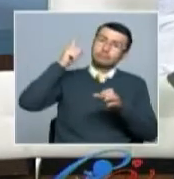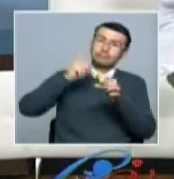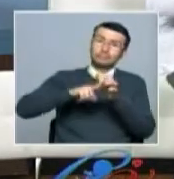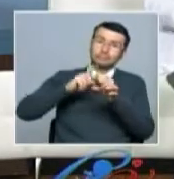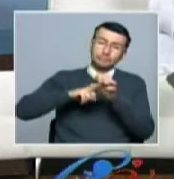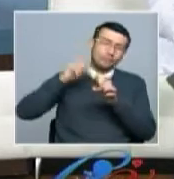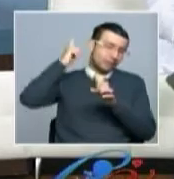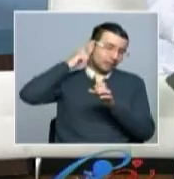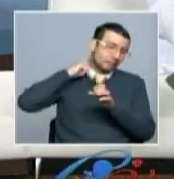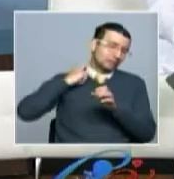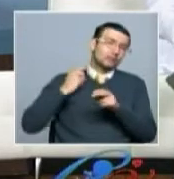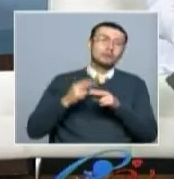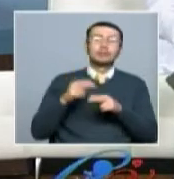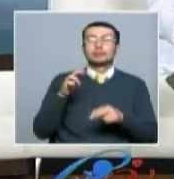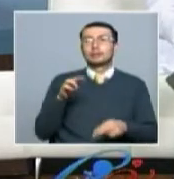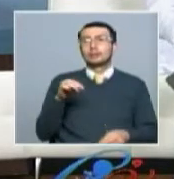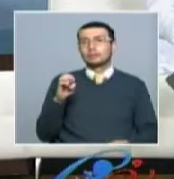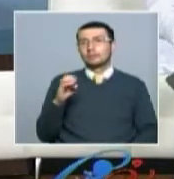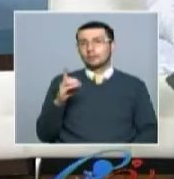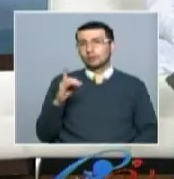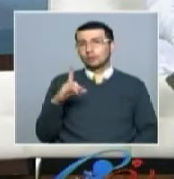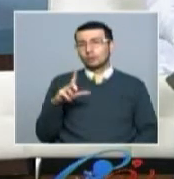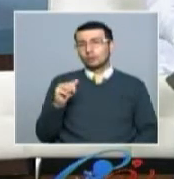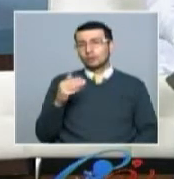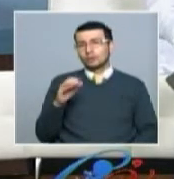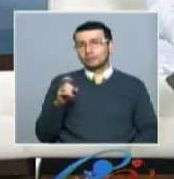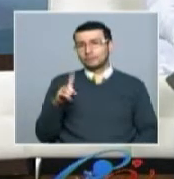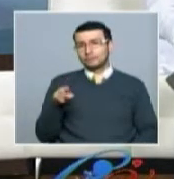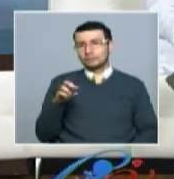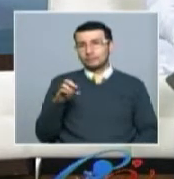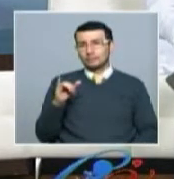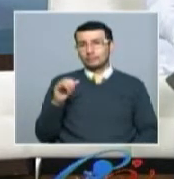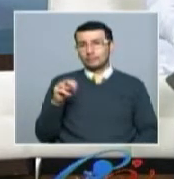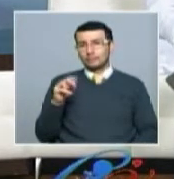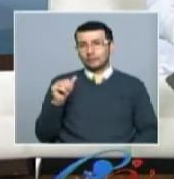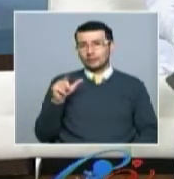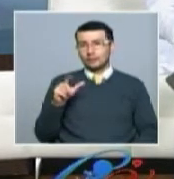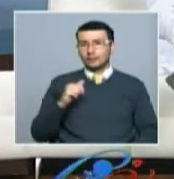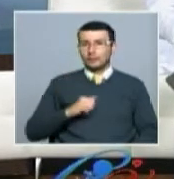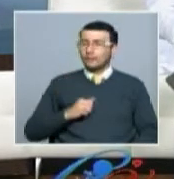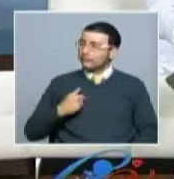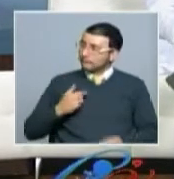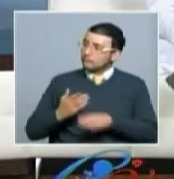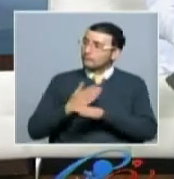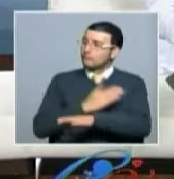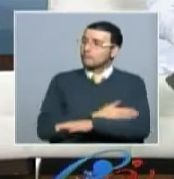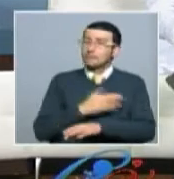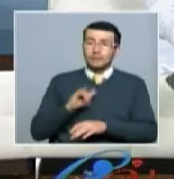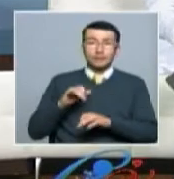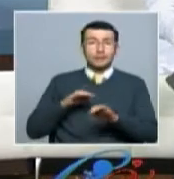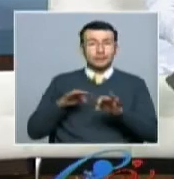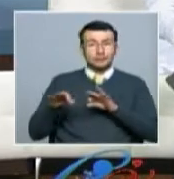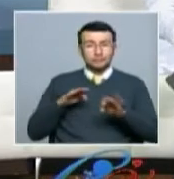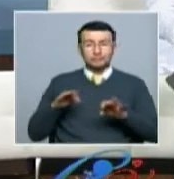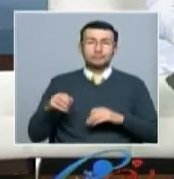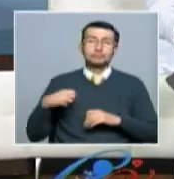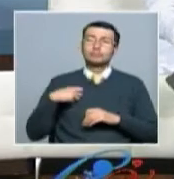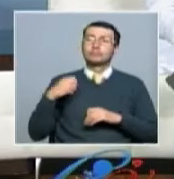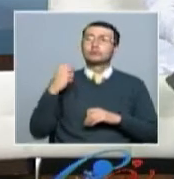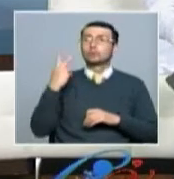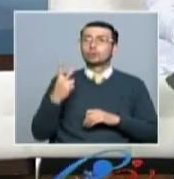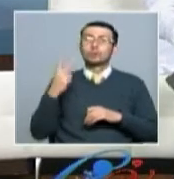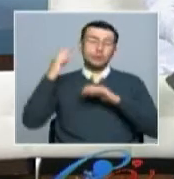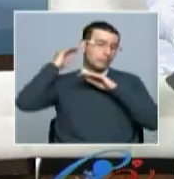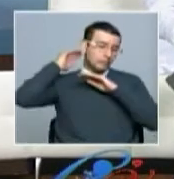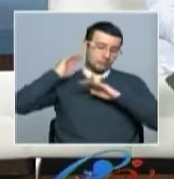la médula espinal? La médula espinal, ya lo dije anteriormente, ocupa los dos tercios superiores